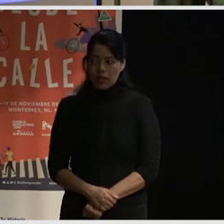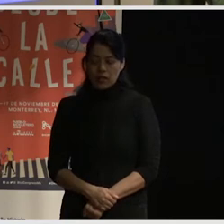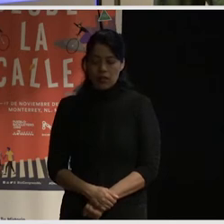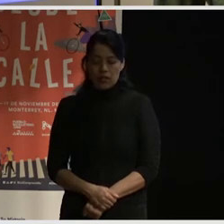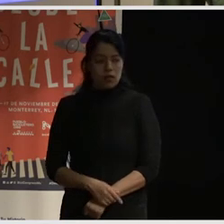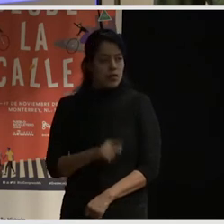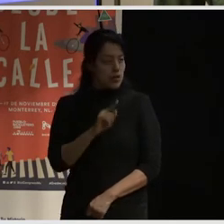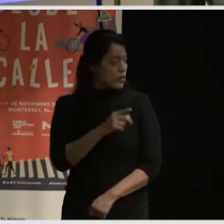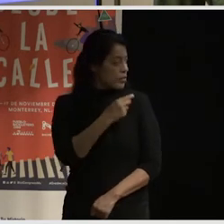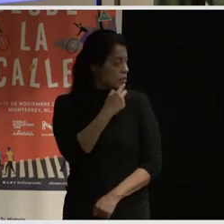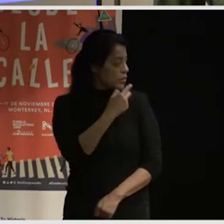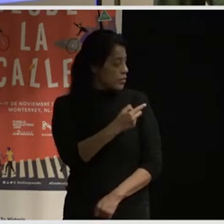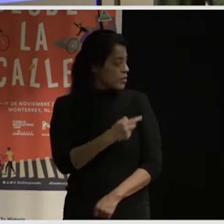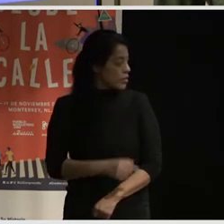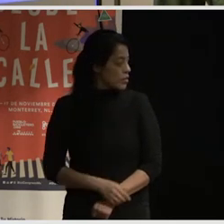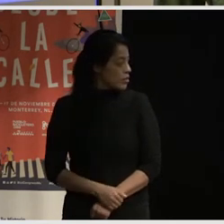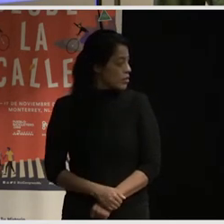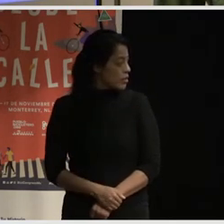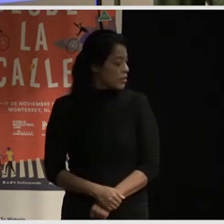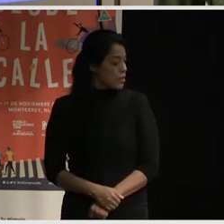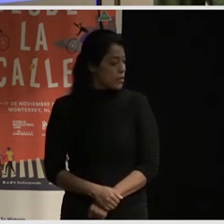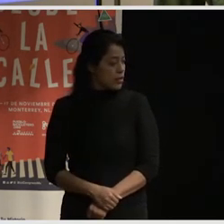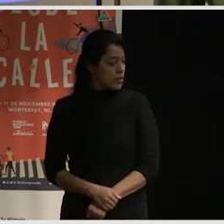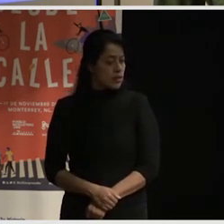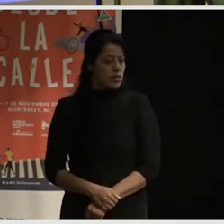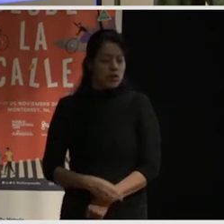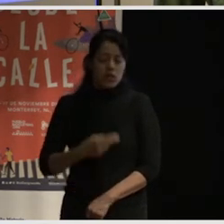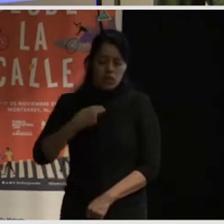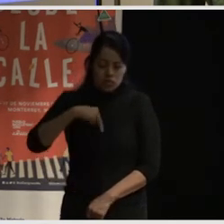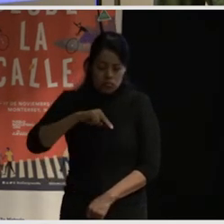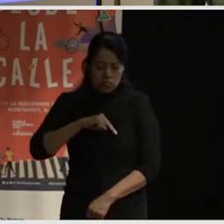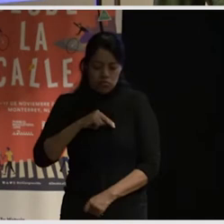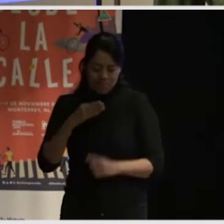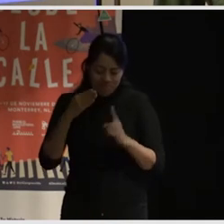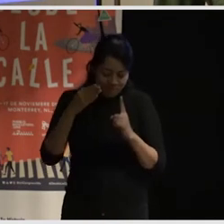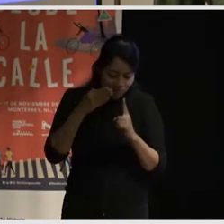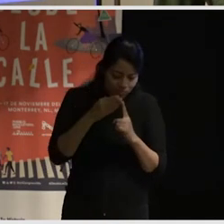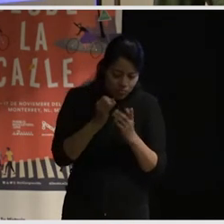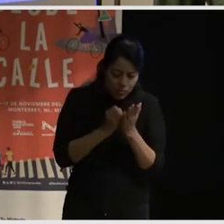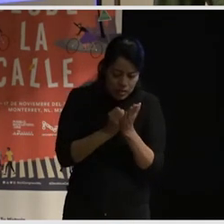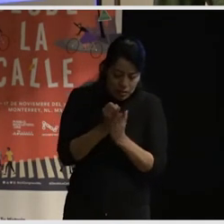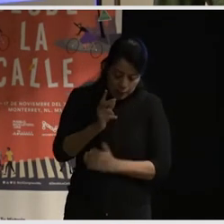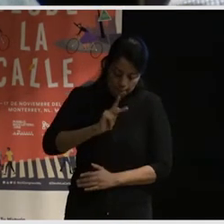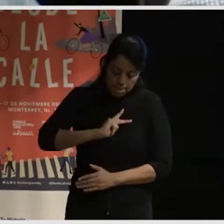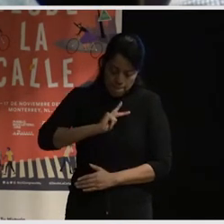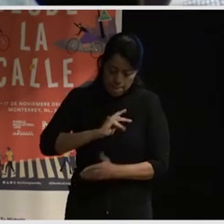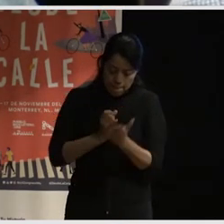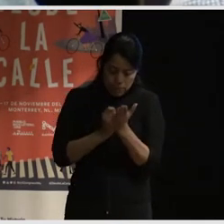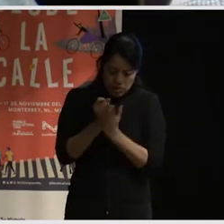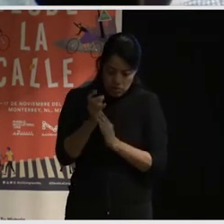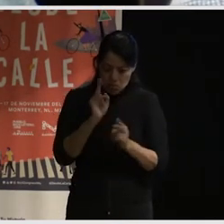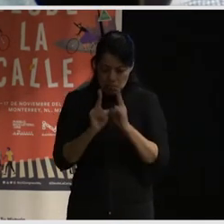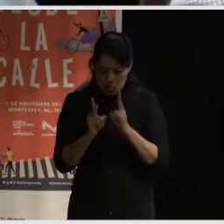de tu comentario también somos muy abocados a hablar de las decisiones personales pero